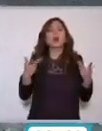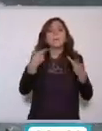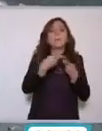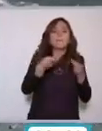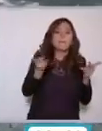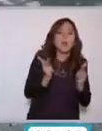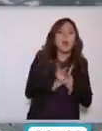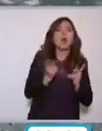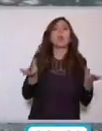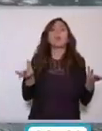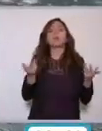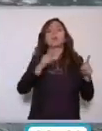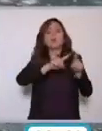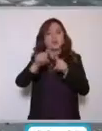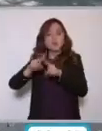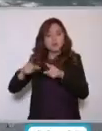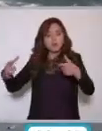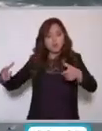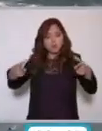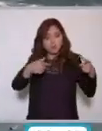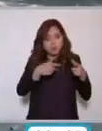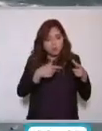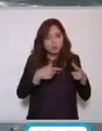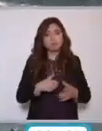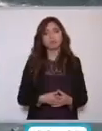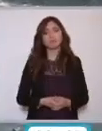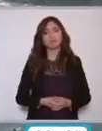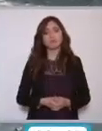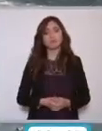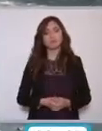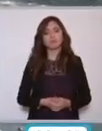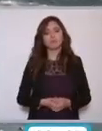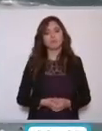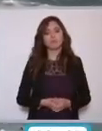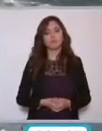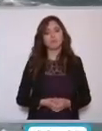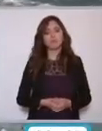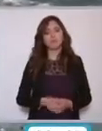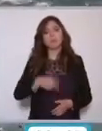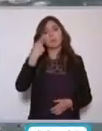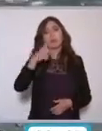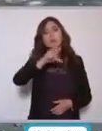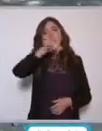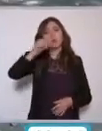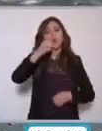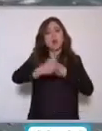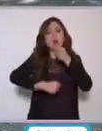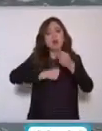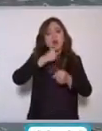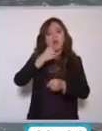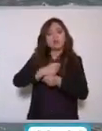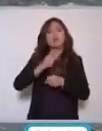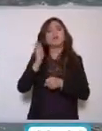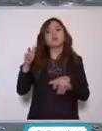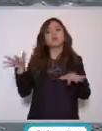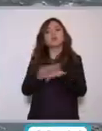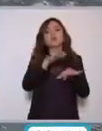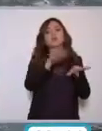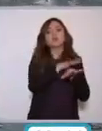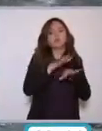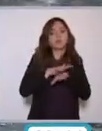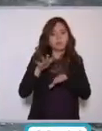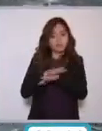platos, vajillas, en fin, pero bueno, ya con el tiempo todo se va